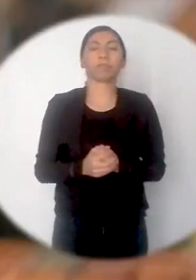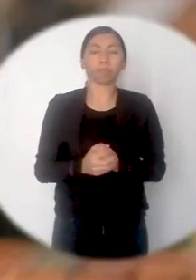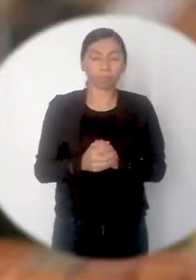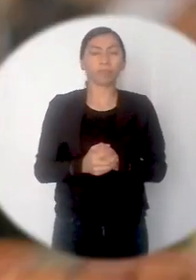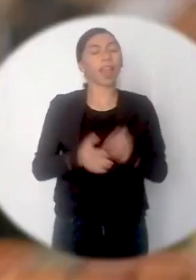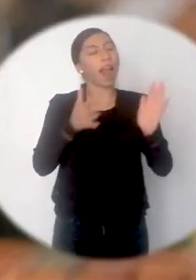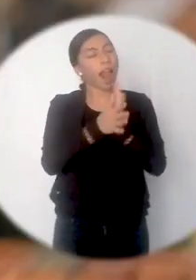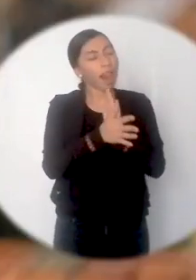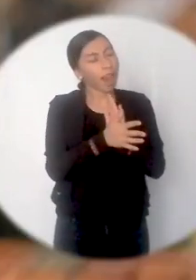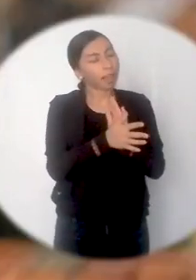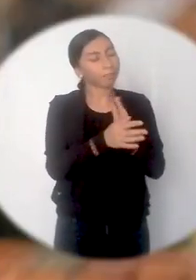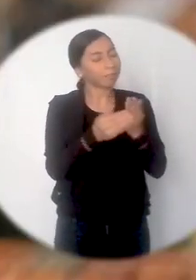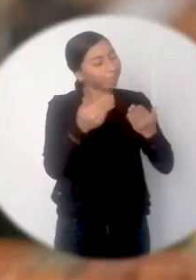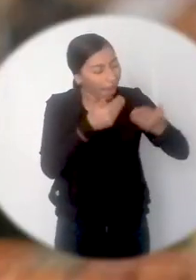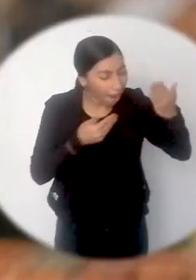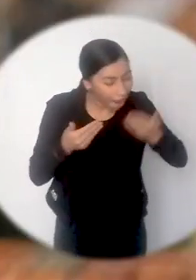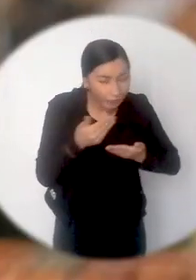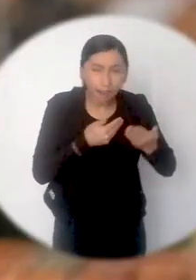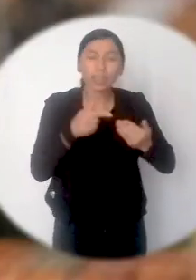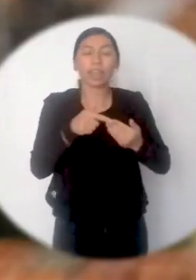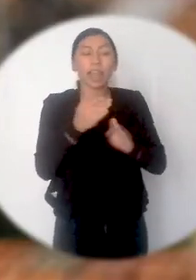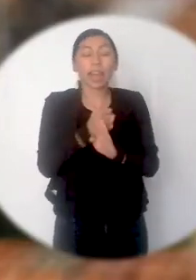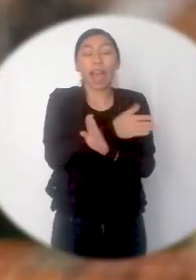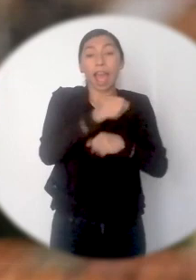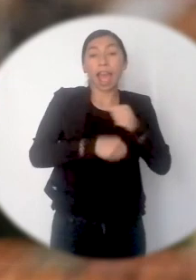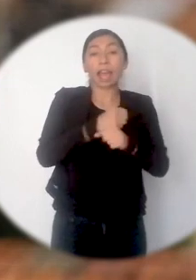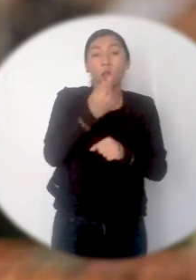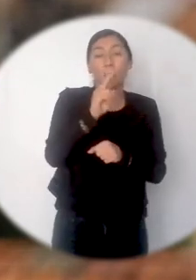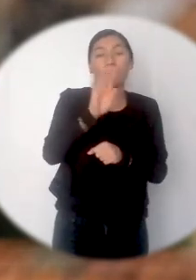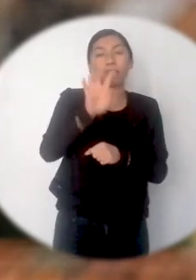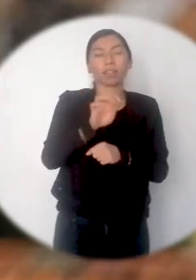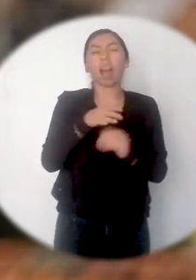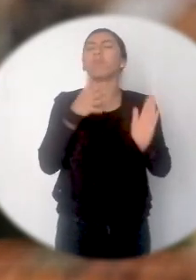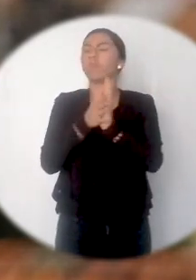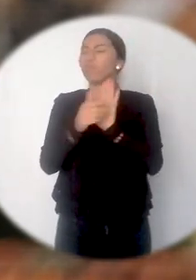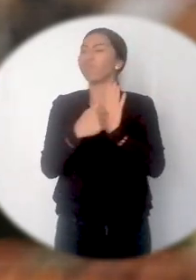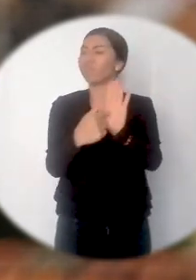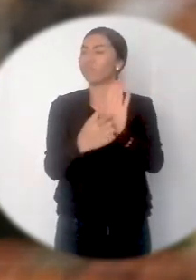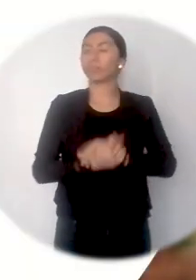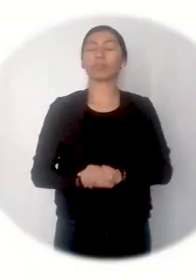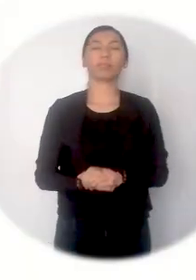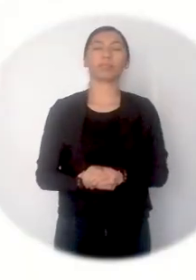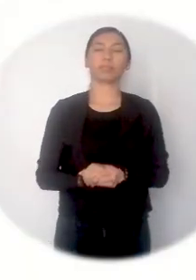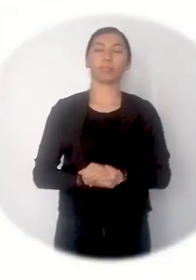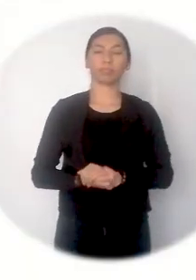Para contarles de manera detallada la gestión de la Unidad para las Víctimas durante la vigencia 2019, les presentamos el siguiente informe.